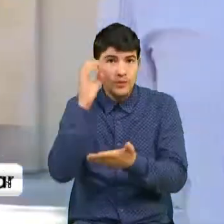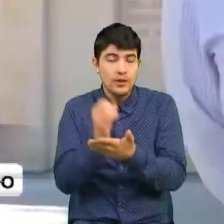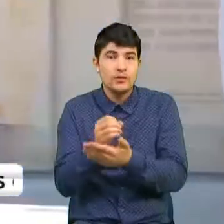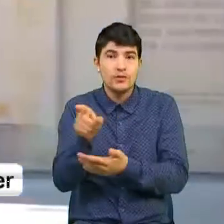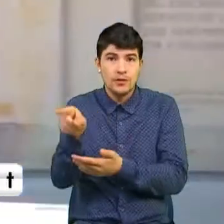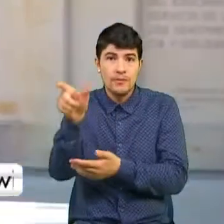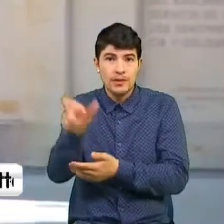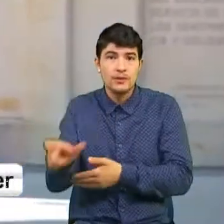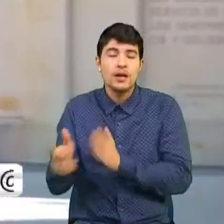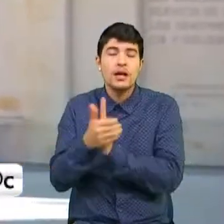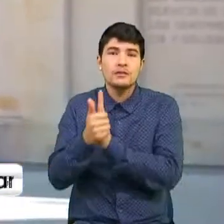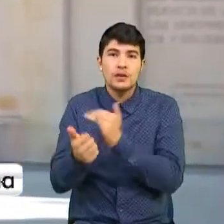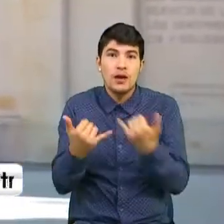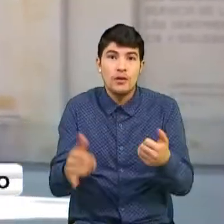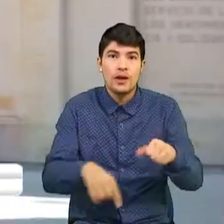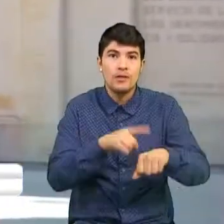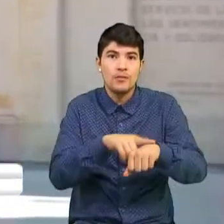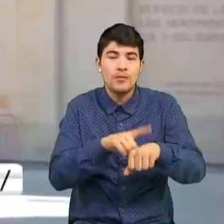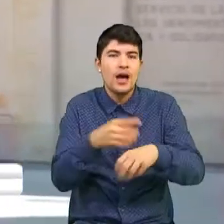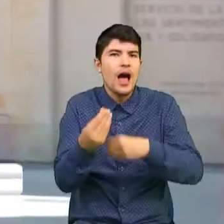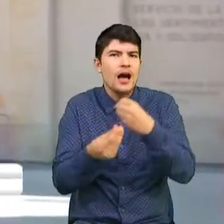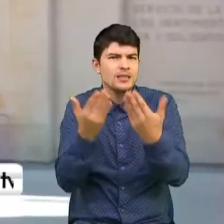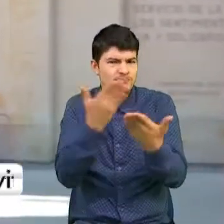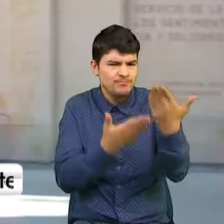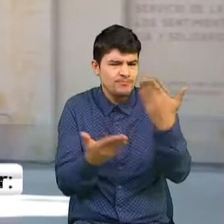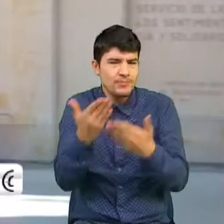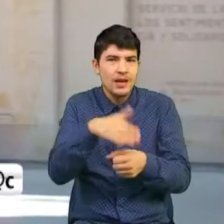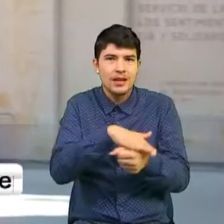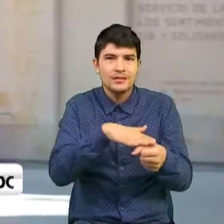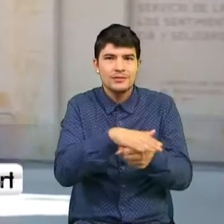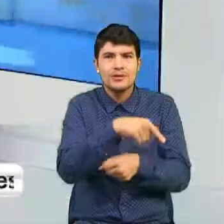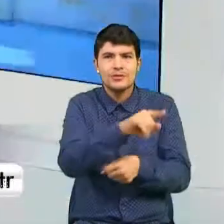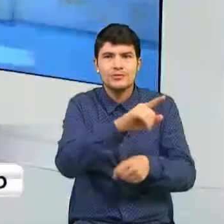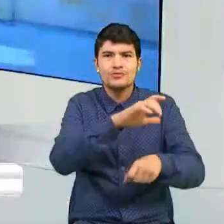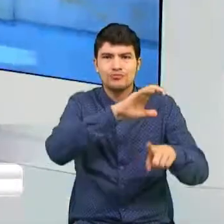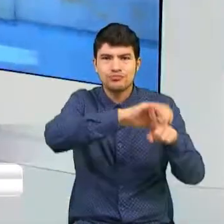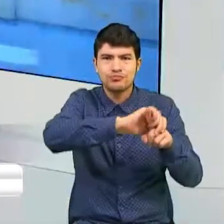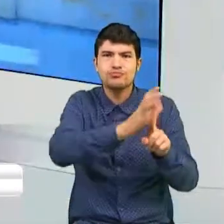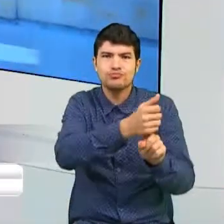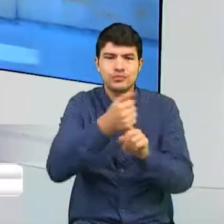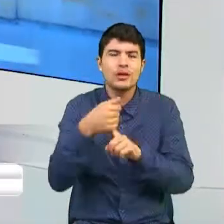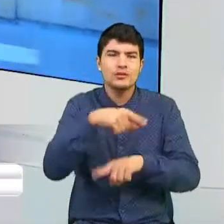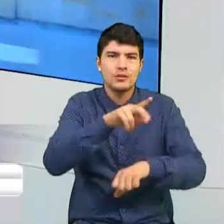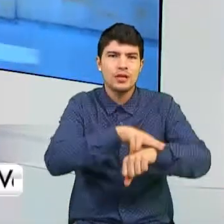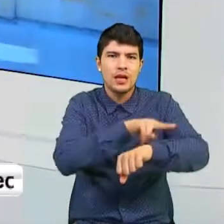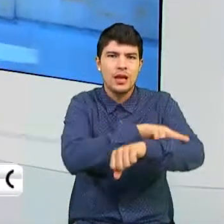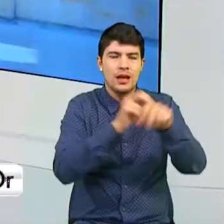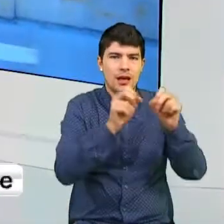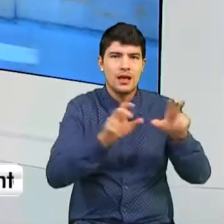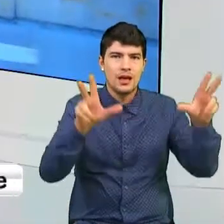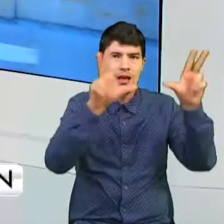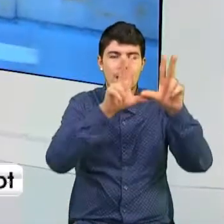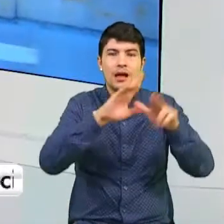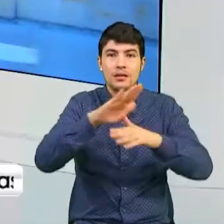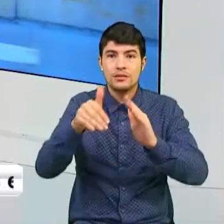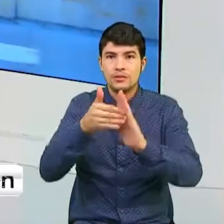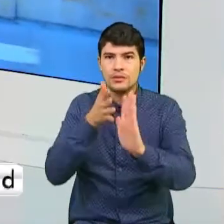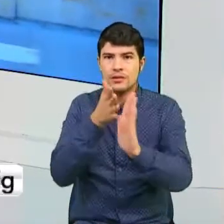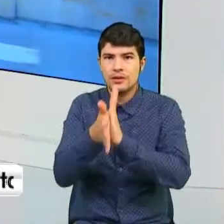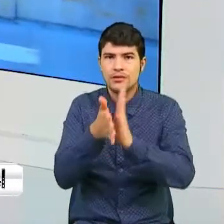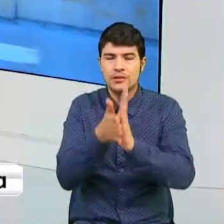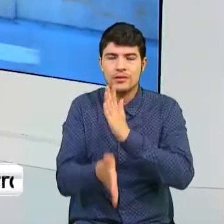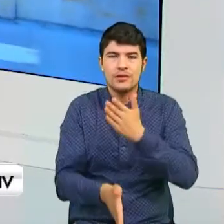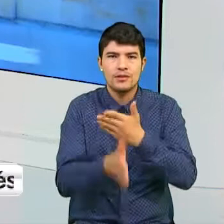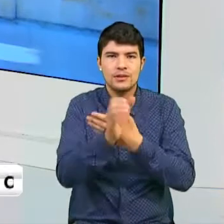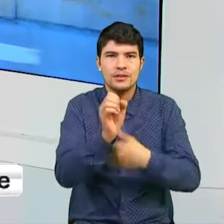politólogo quien en este momento hace el análisis de lo ocurrido con el secuestro de este delegado de la onu compañeros esta es toda la información informando